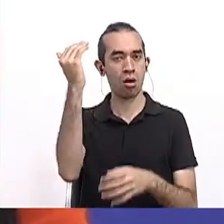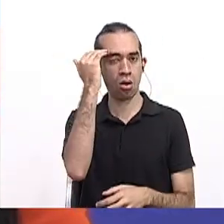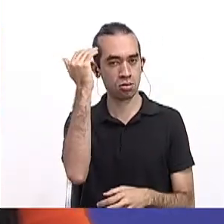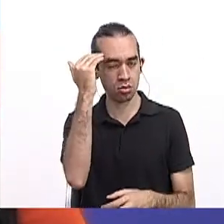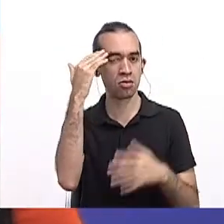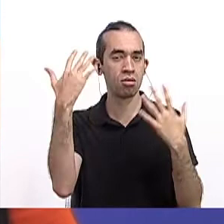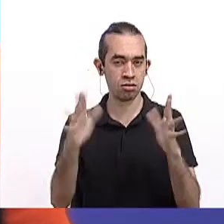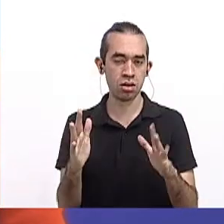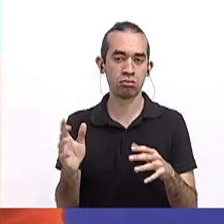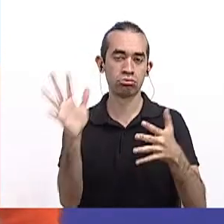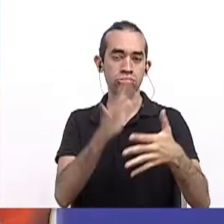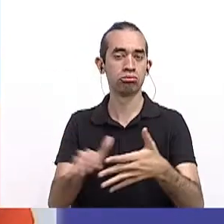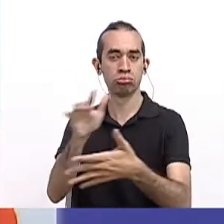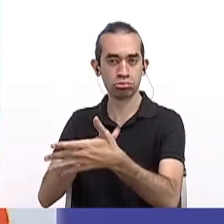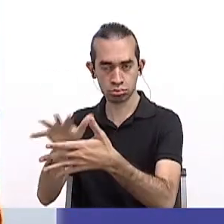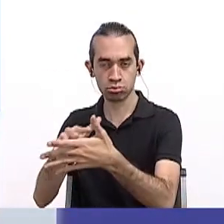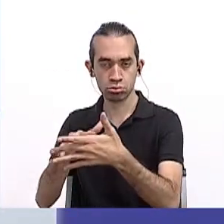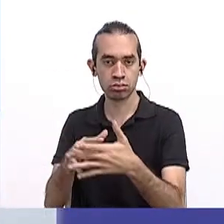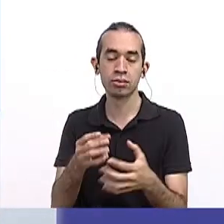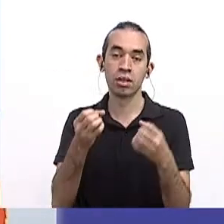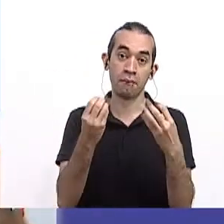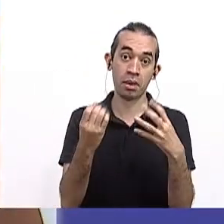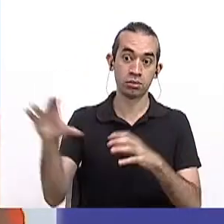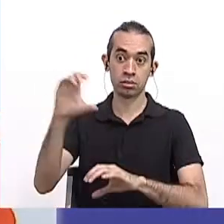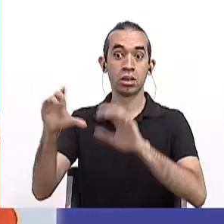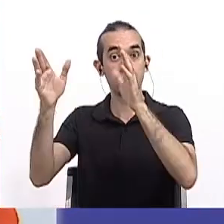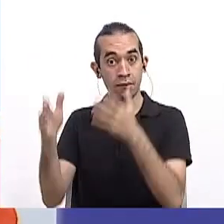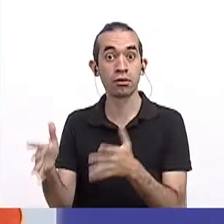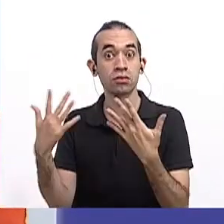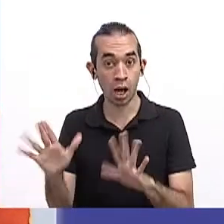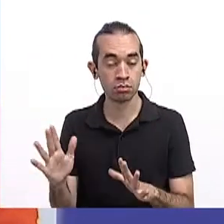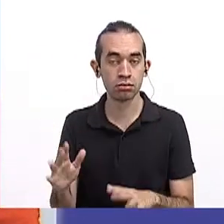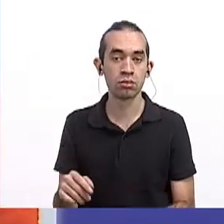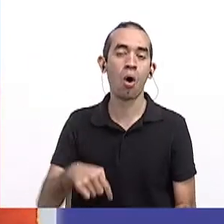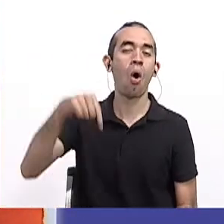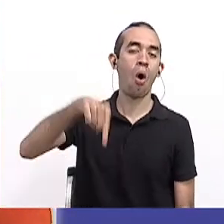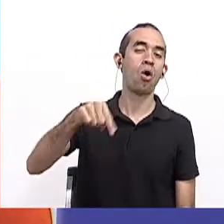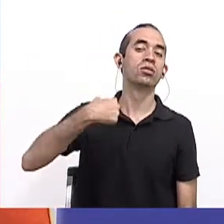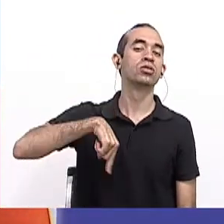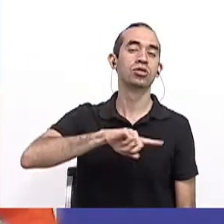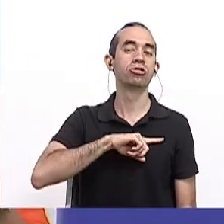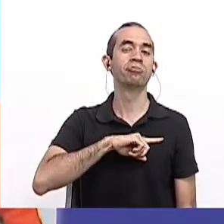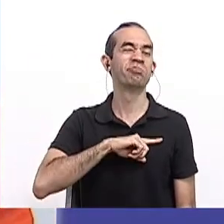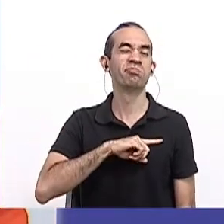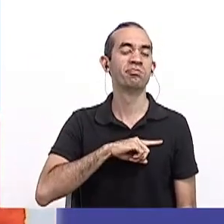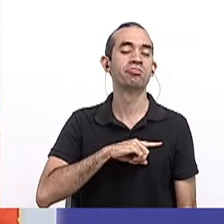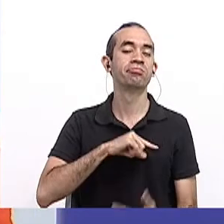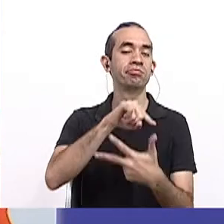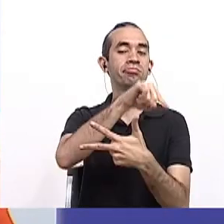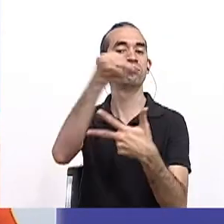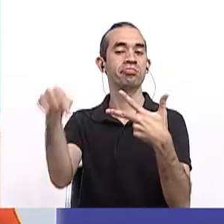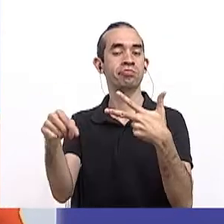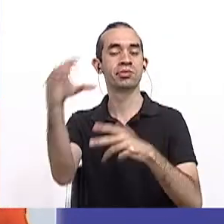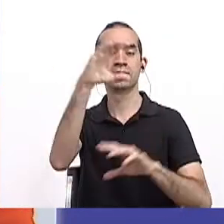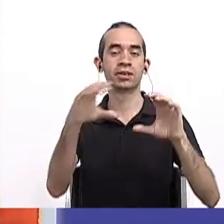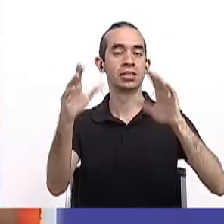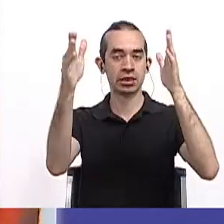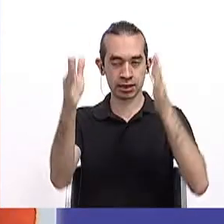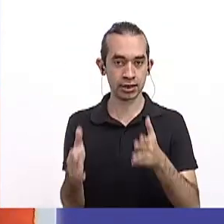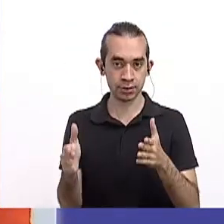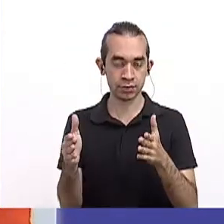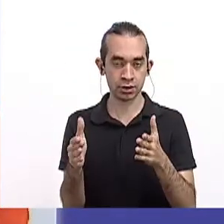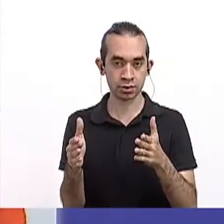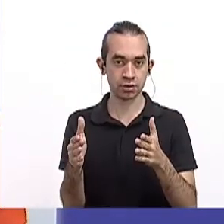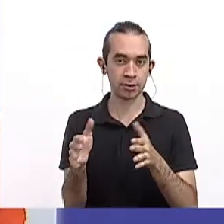hay muchos estudios y hay varios científicos. El día de hoy tenemos la presencia de 3 científicos que